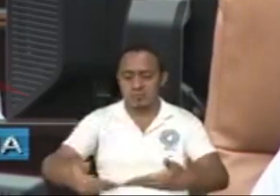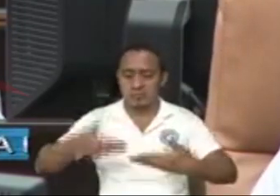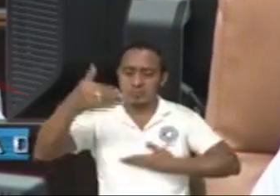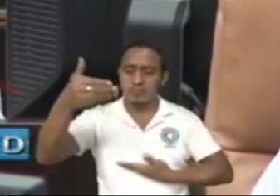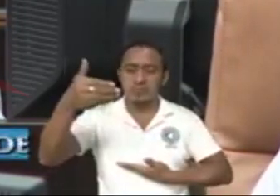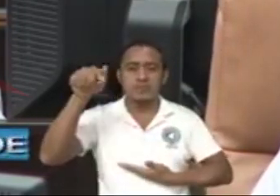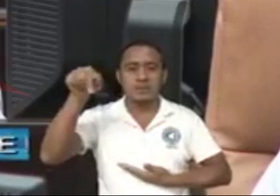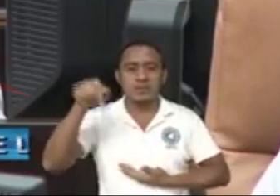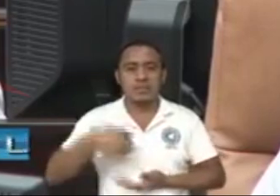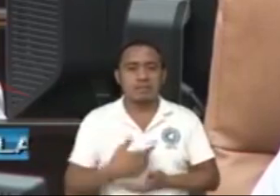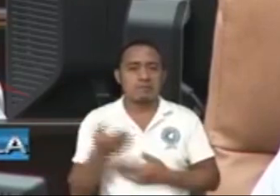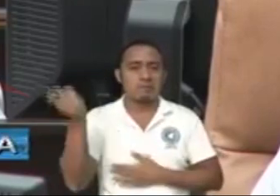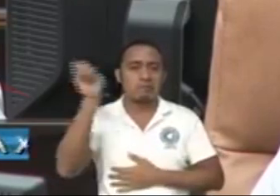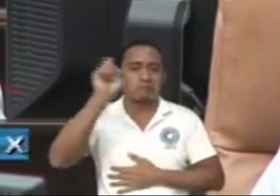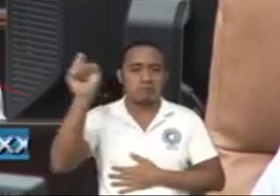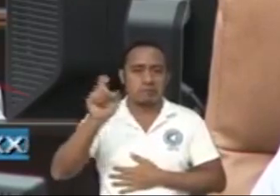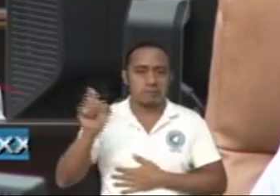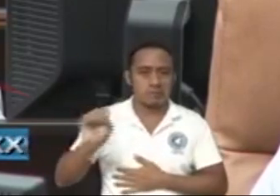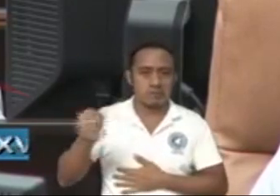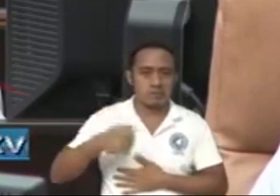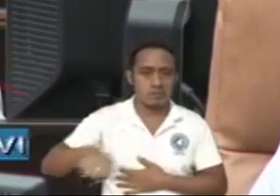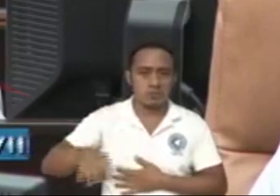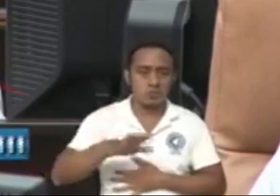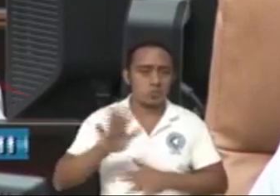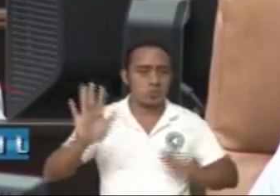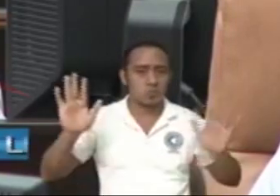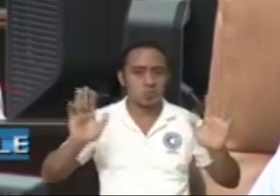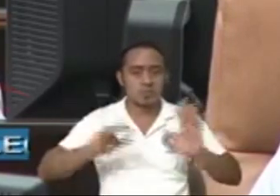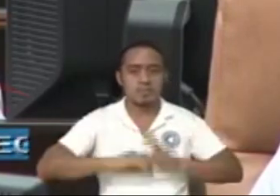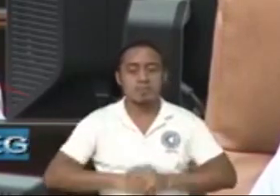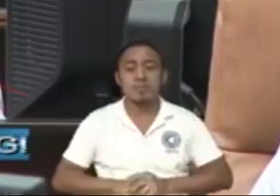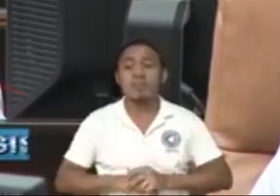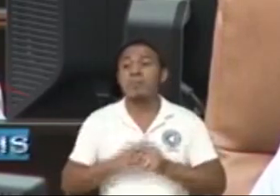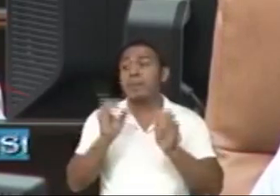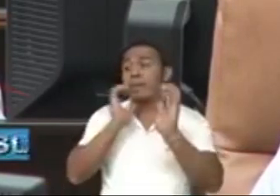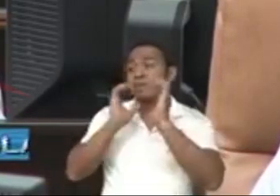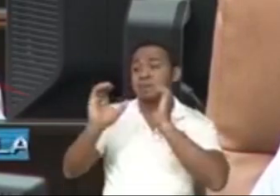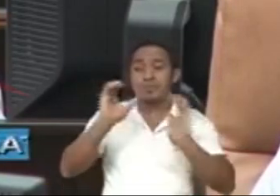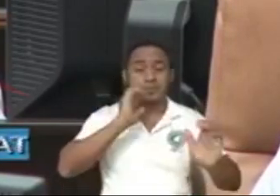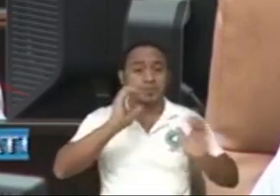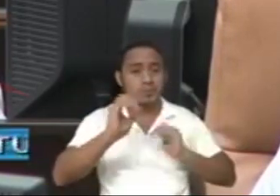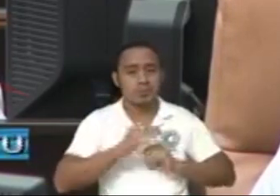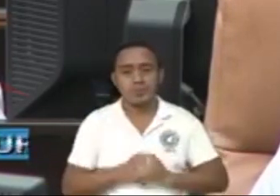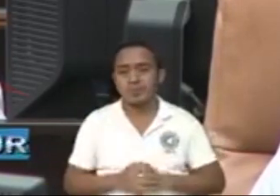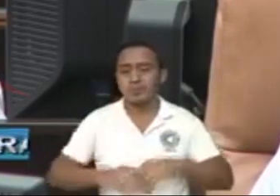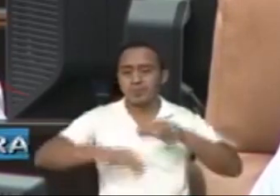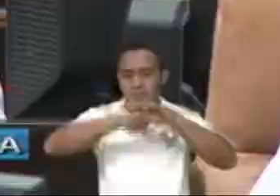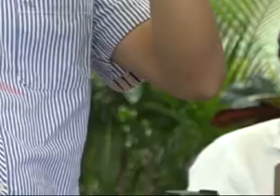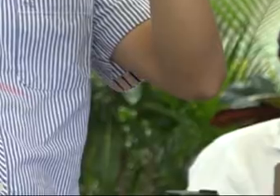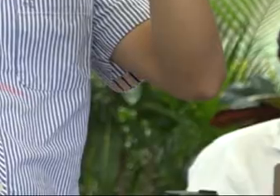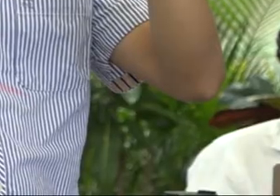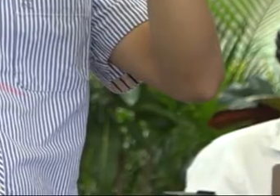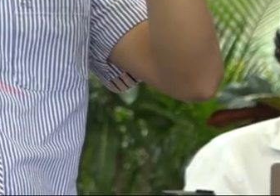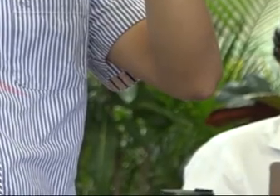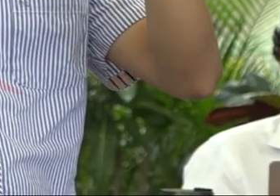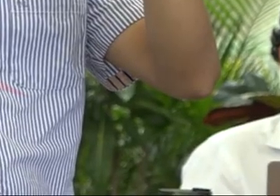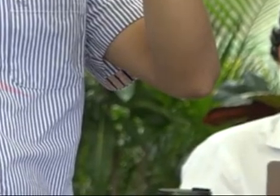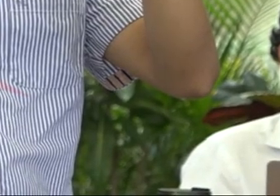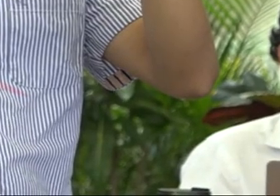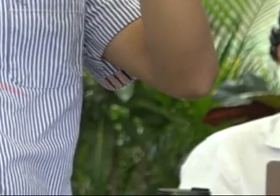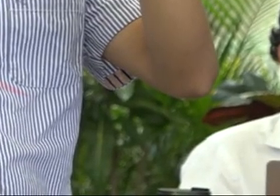formatos como las redes sociales. La comunicación en el mundo ha avanzado